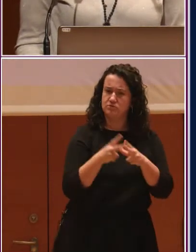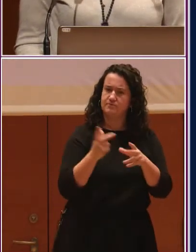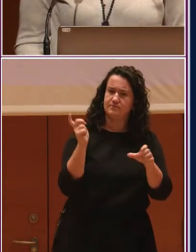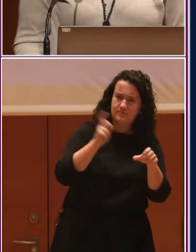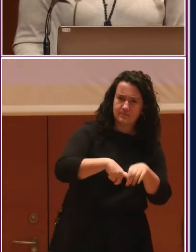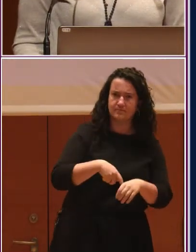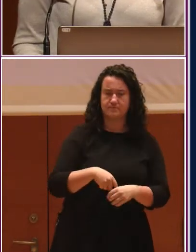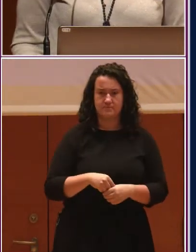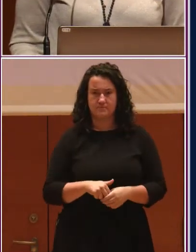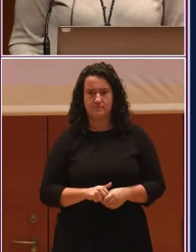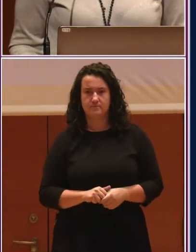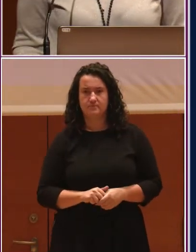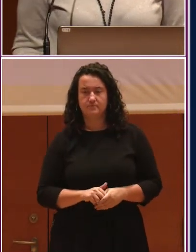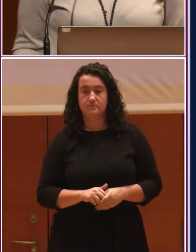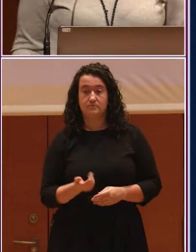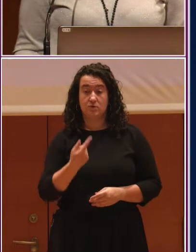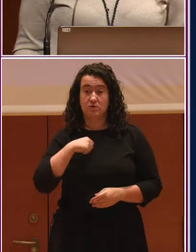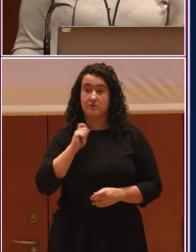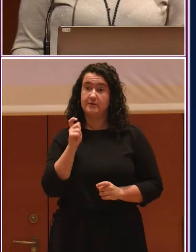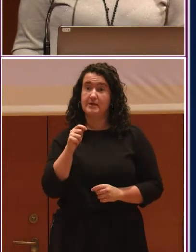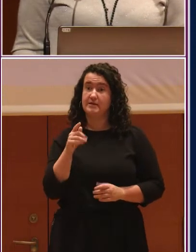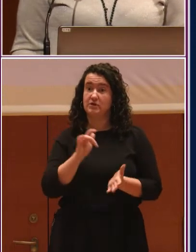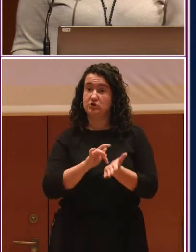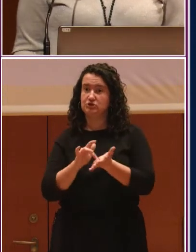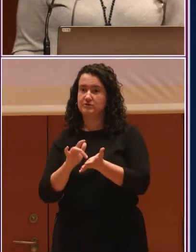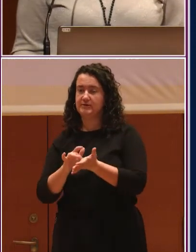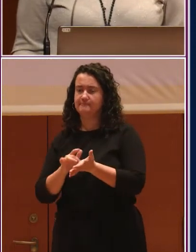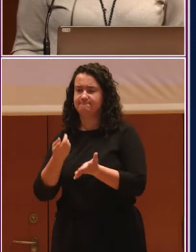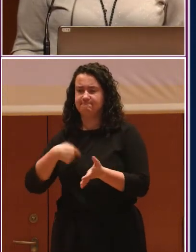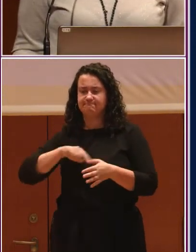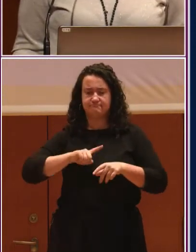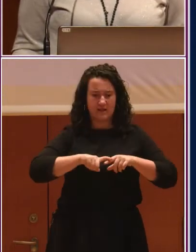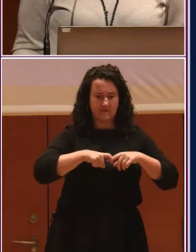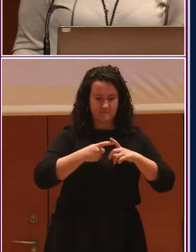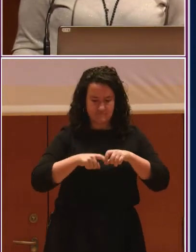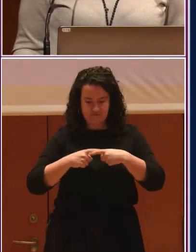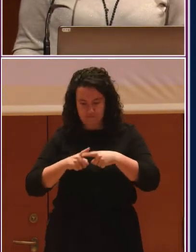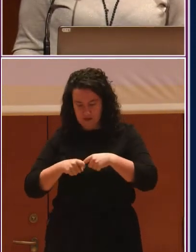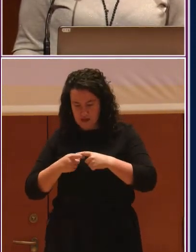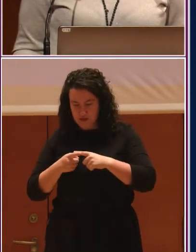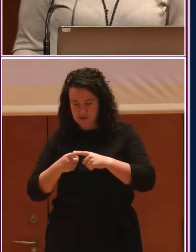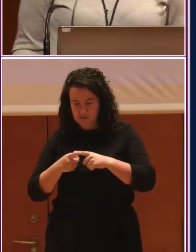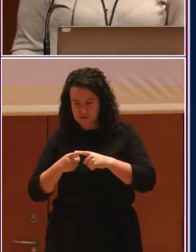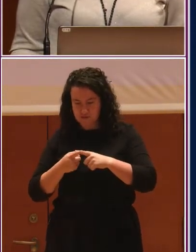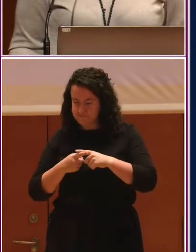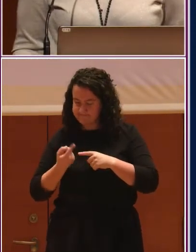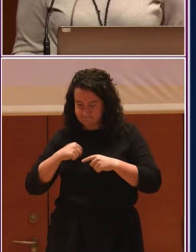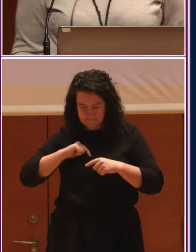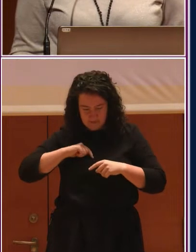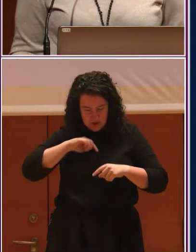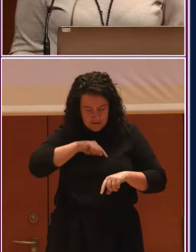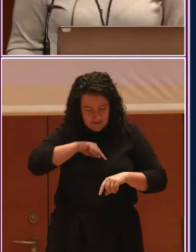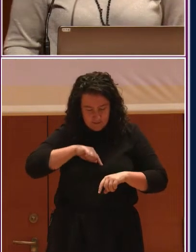acciones queremos sacar a estas personas de su soledad y lo hacemos